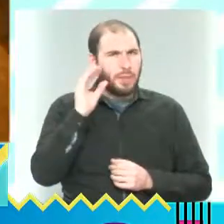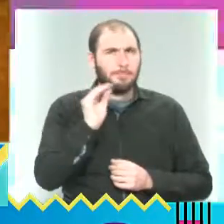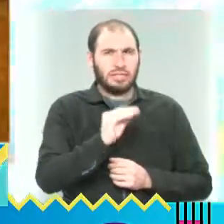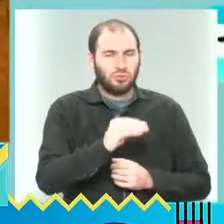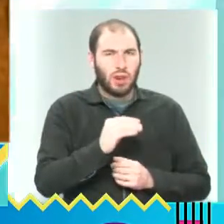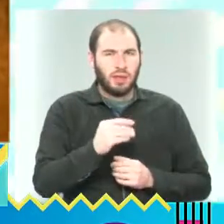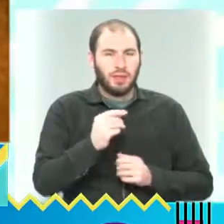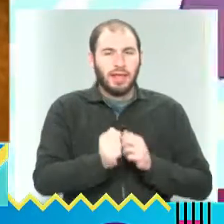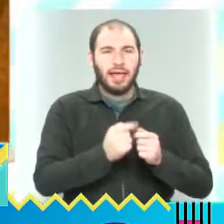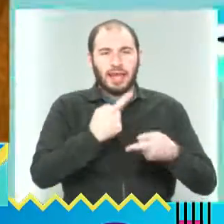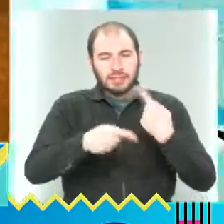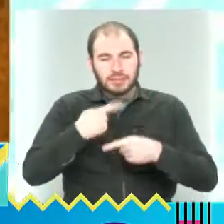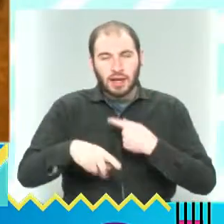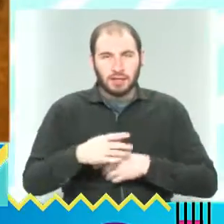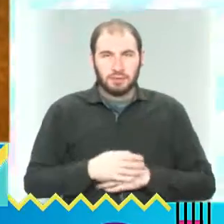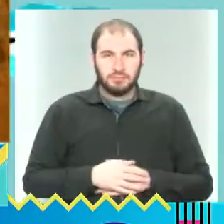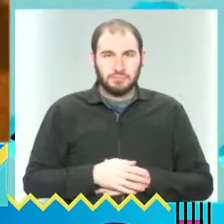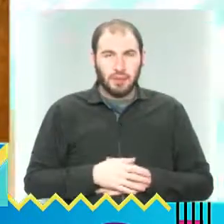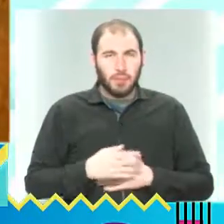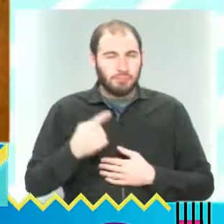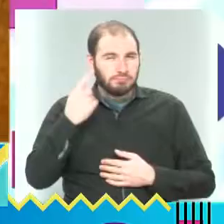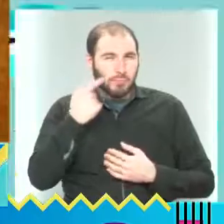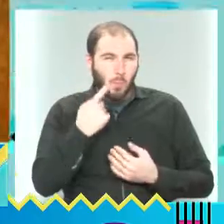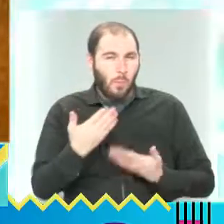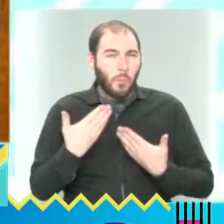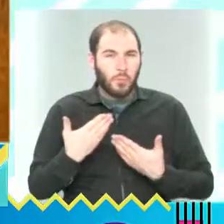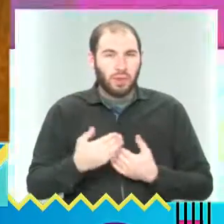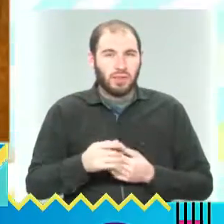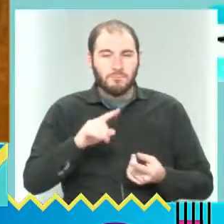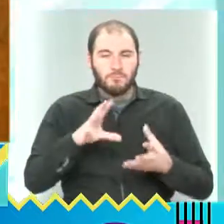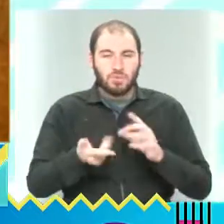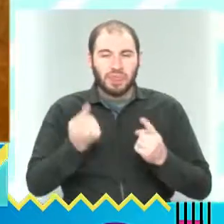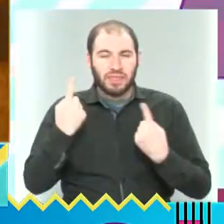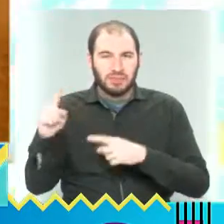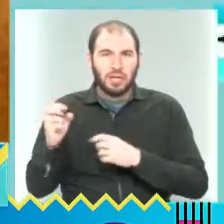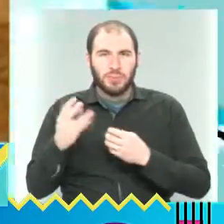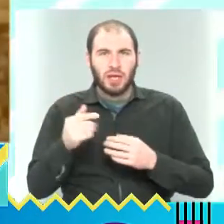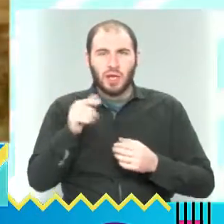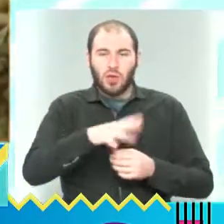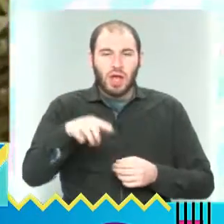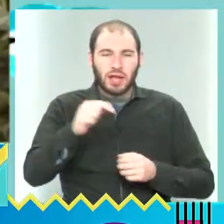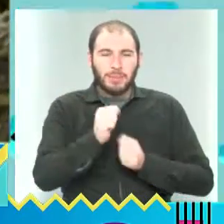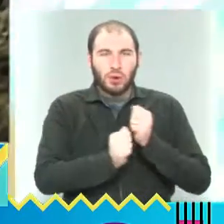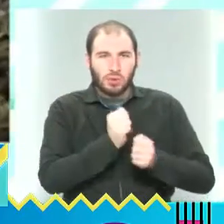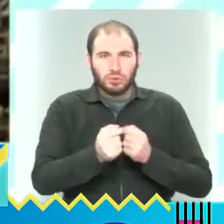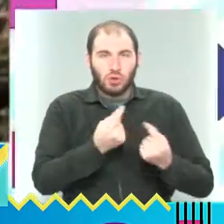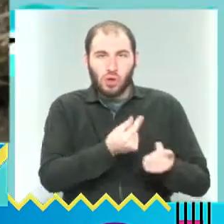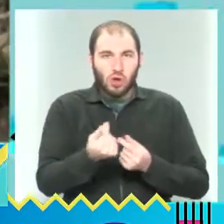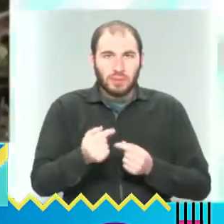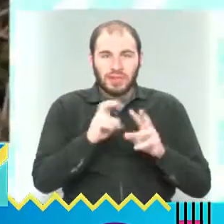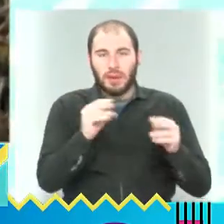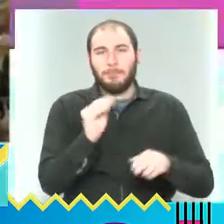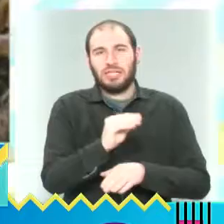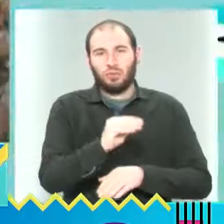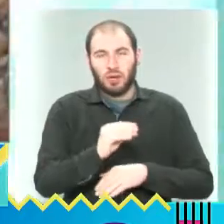y el reciclaje. ¿Se puede pensar en un sistema alternativo? Porque vivimos en un sistema productivo y de consumo basado en la